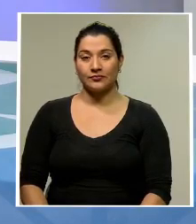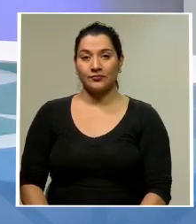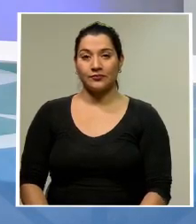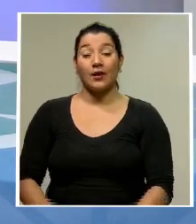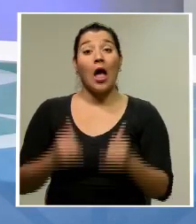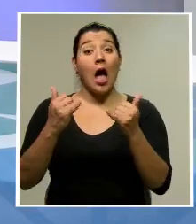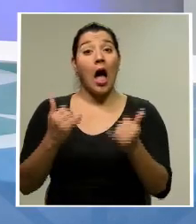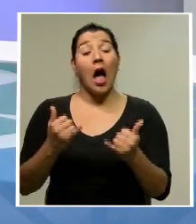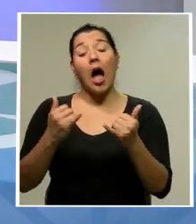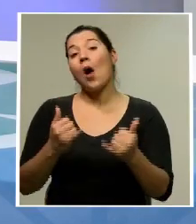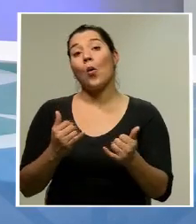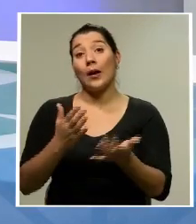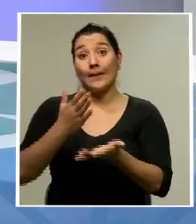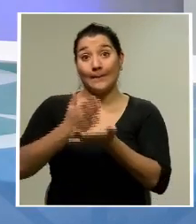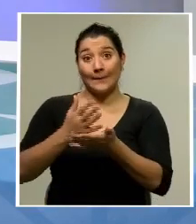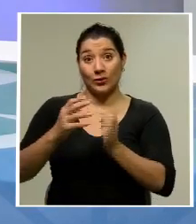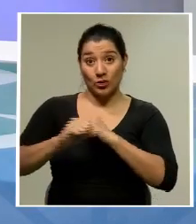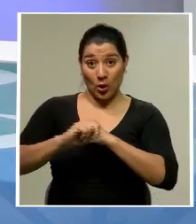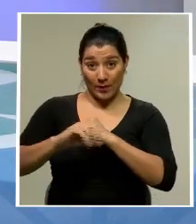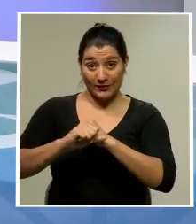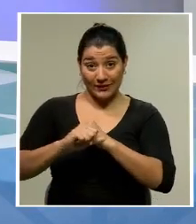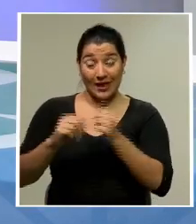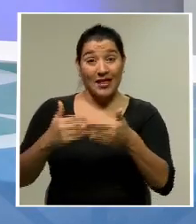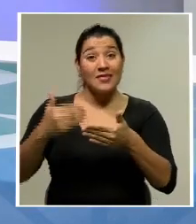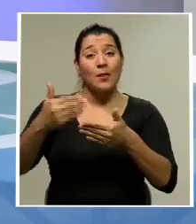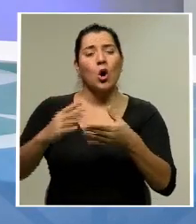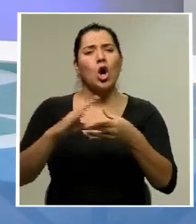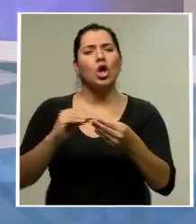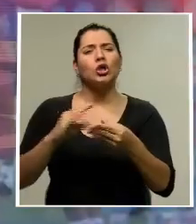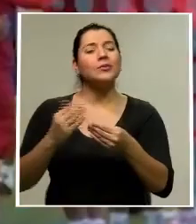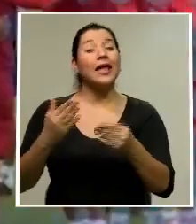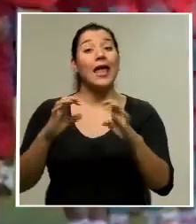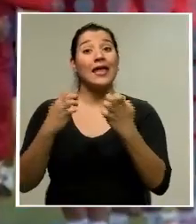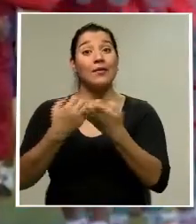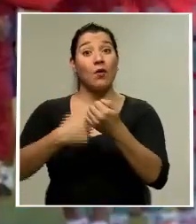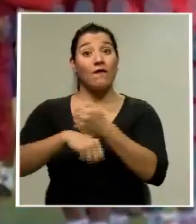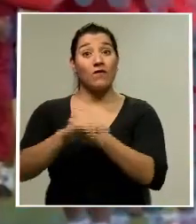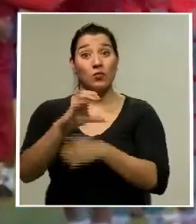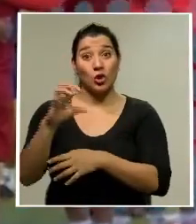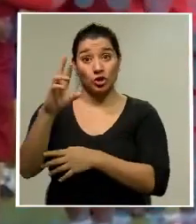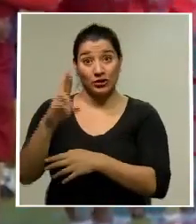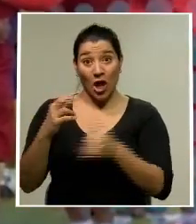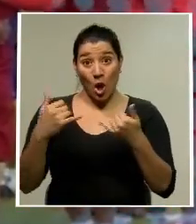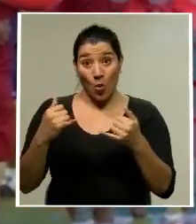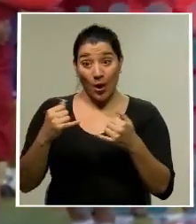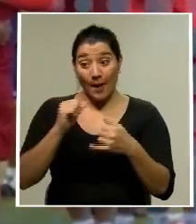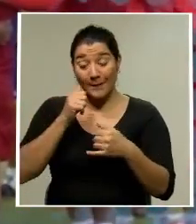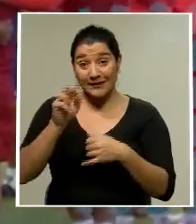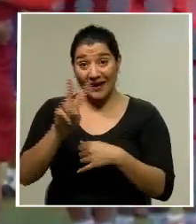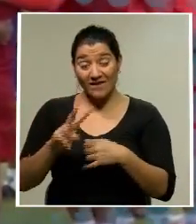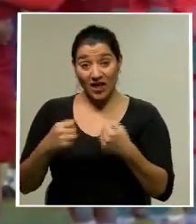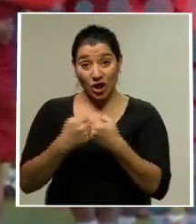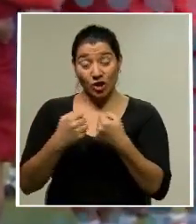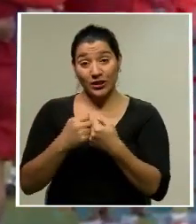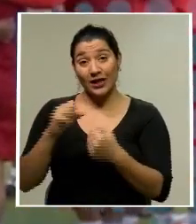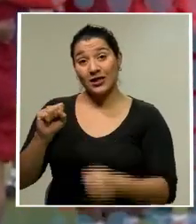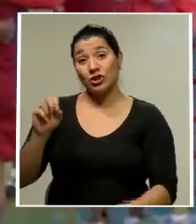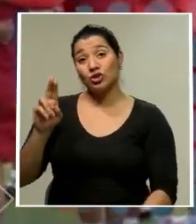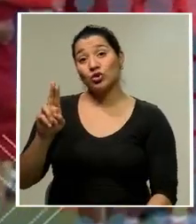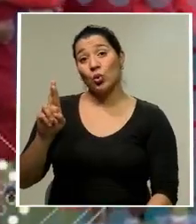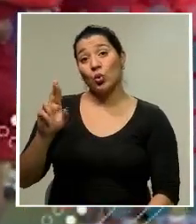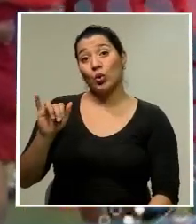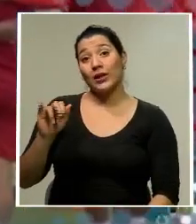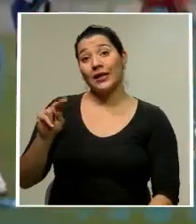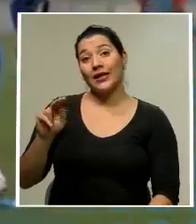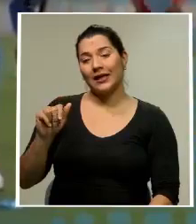Vamos a hacer una nueva pausa comercial y al volver la selección nacional se enfrentará este viernes ante Surinam, un